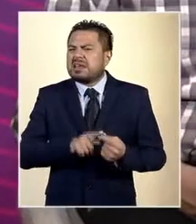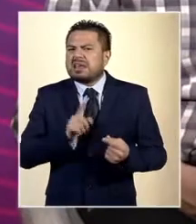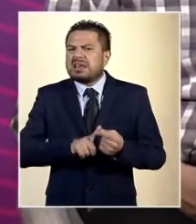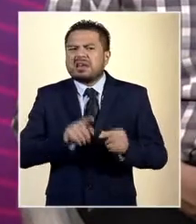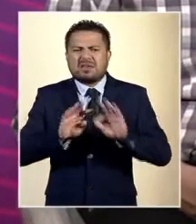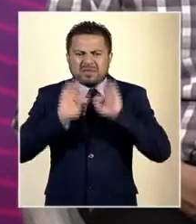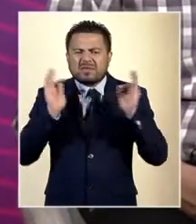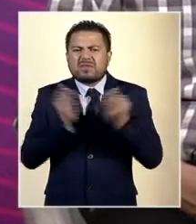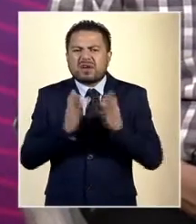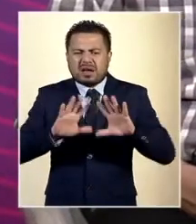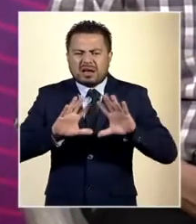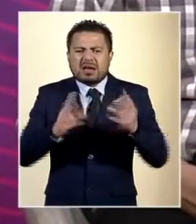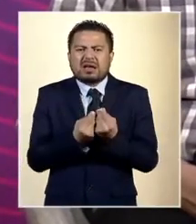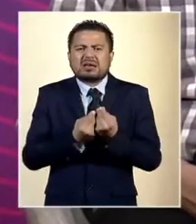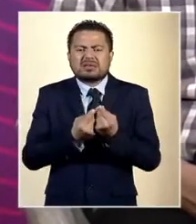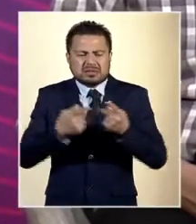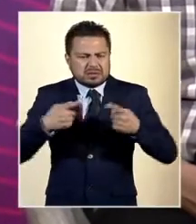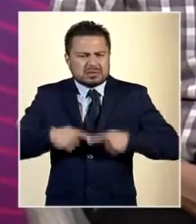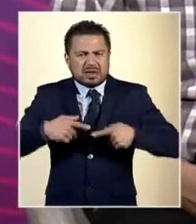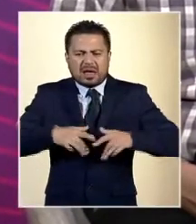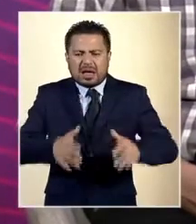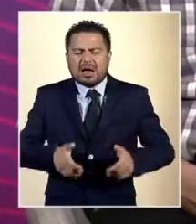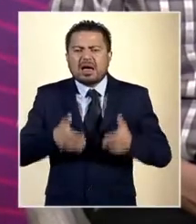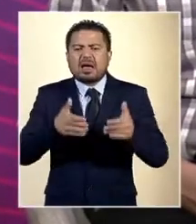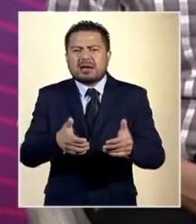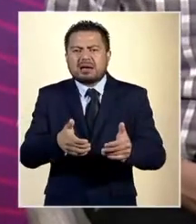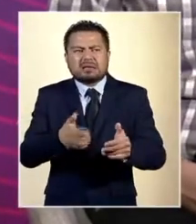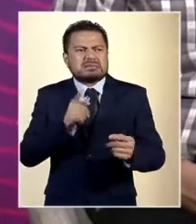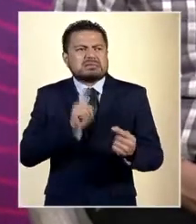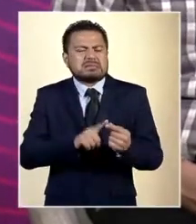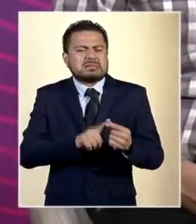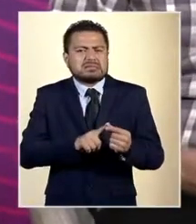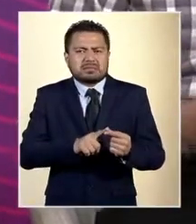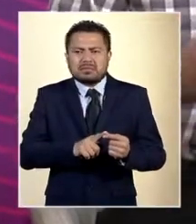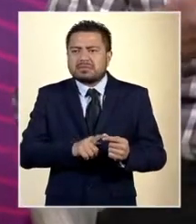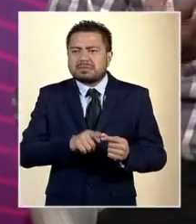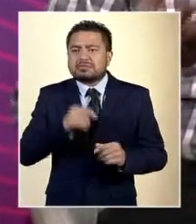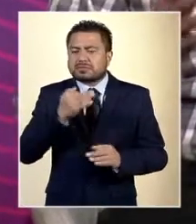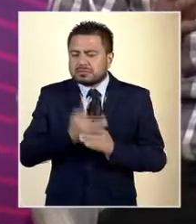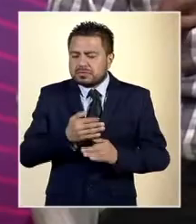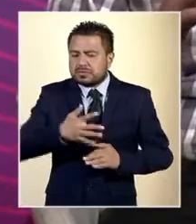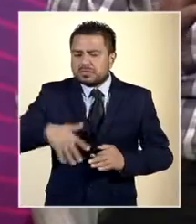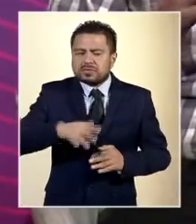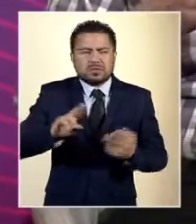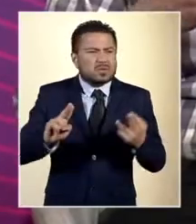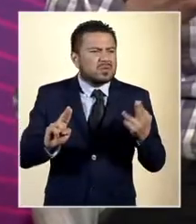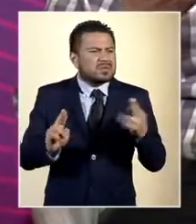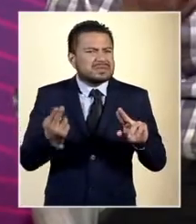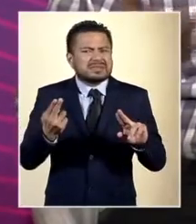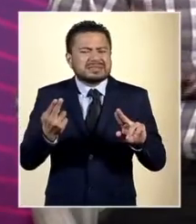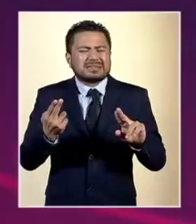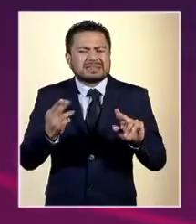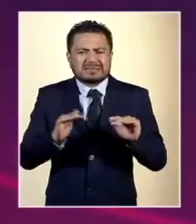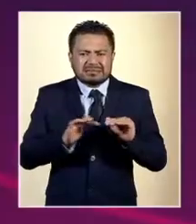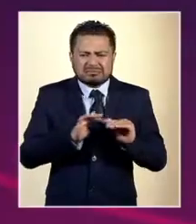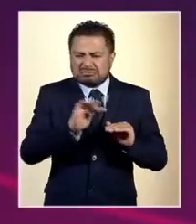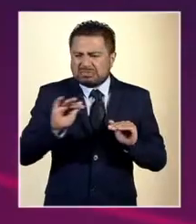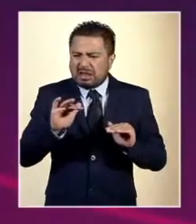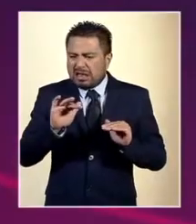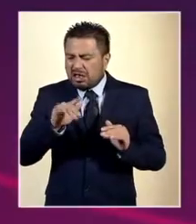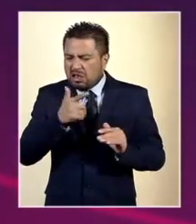¿Quiénes forman parte, Gabriel, de las poblaciones callejeras? Pues estamos hablando de un universo muy